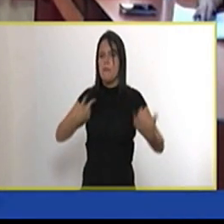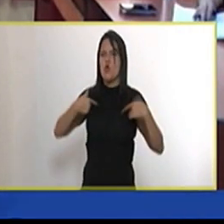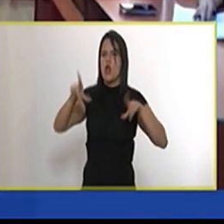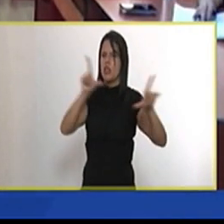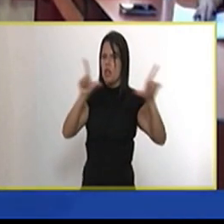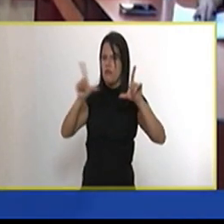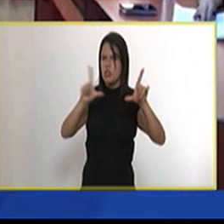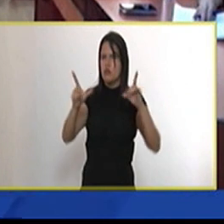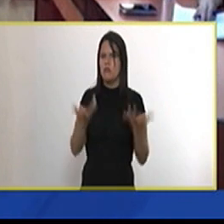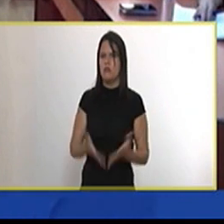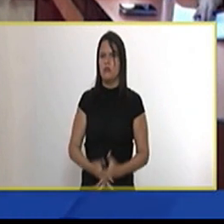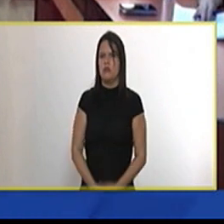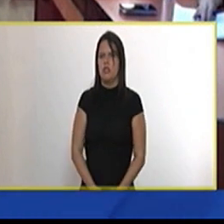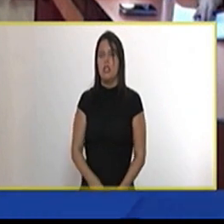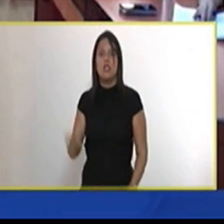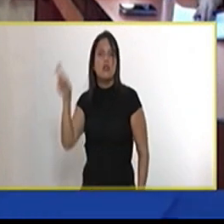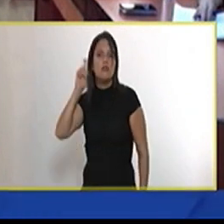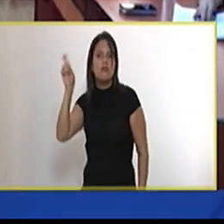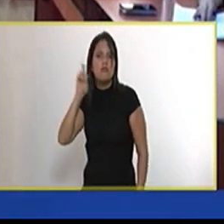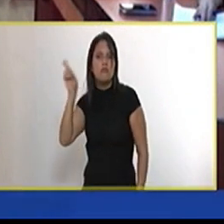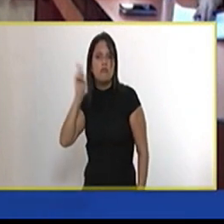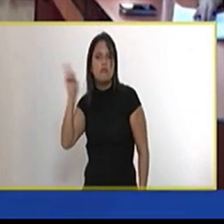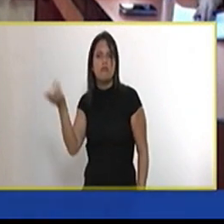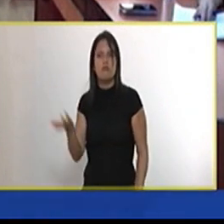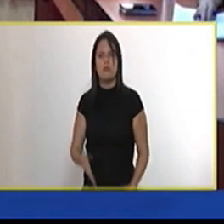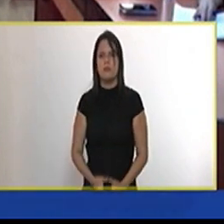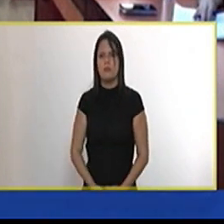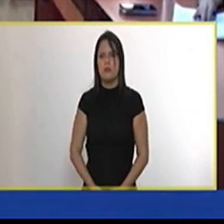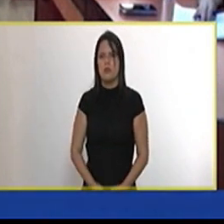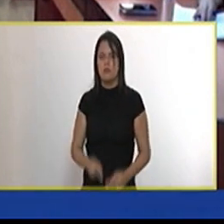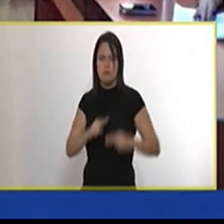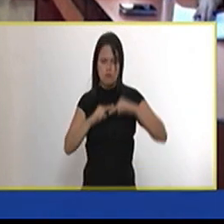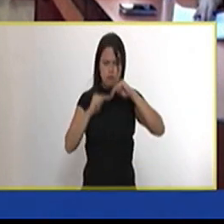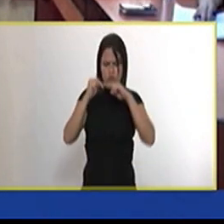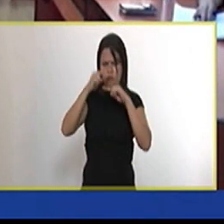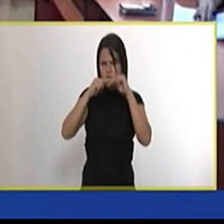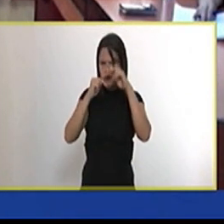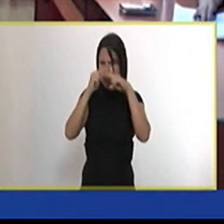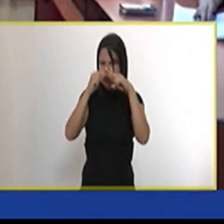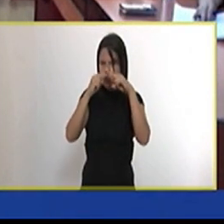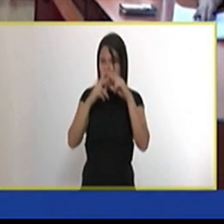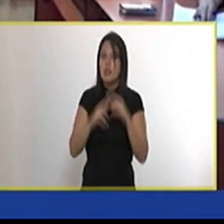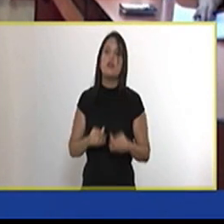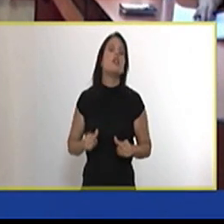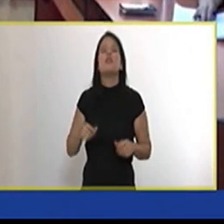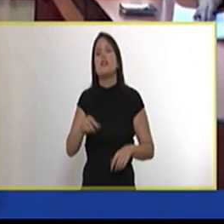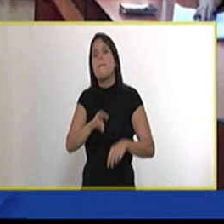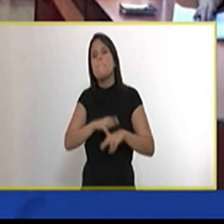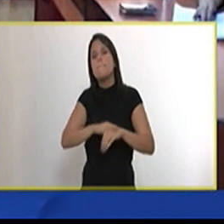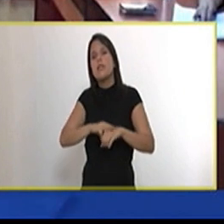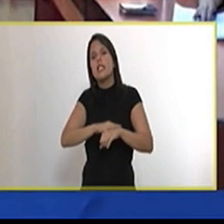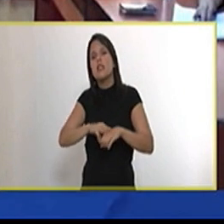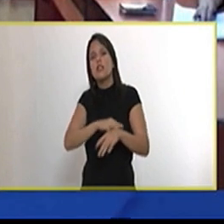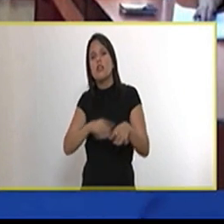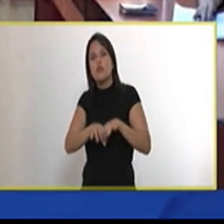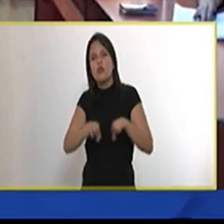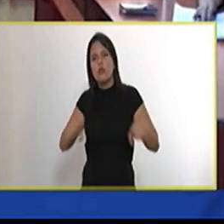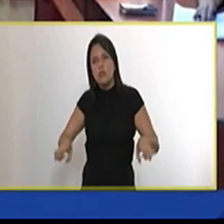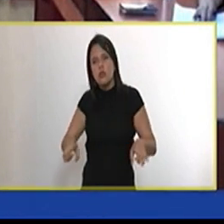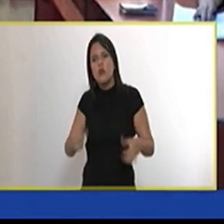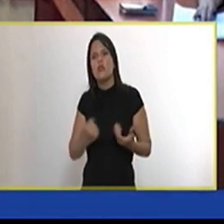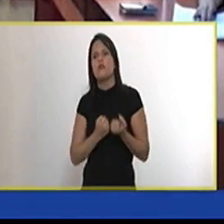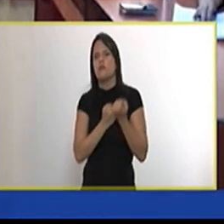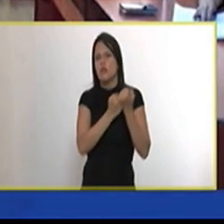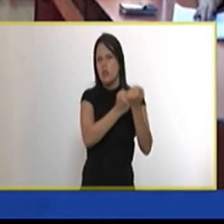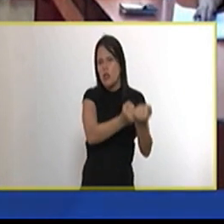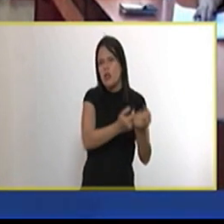Pero arrancamos con programas de televisión y programas de radio, construido desde el Ministerio de